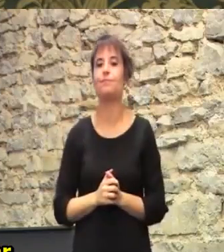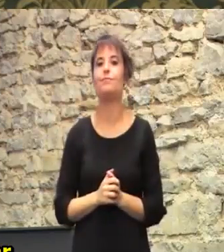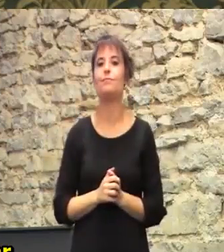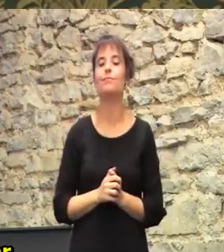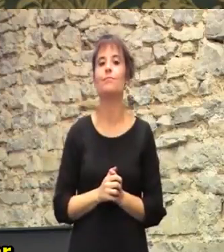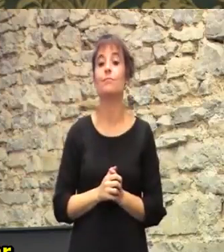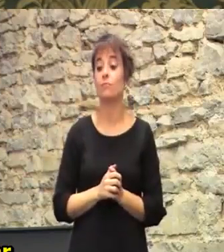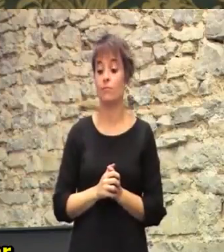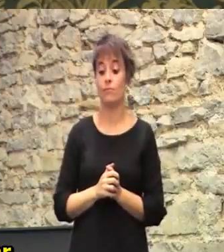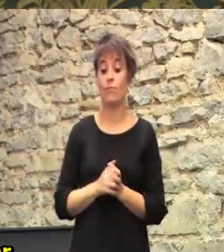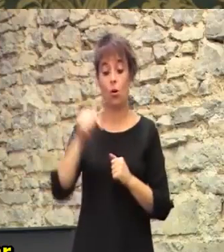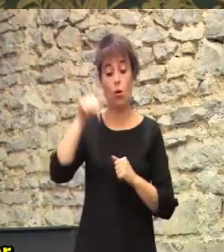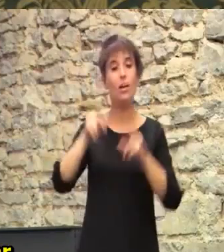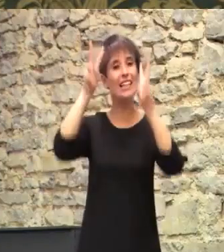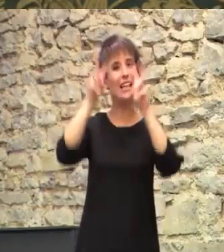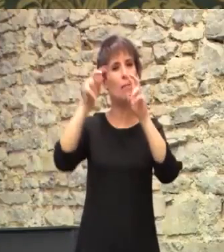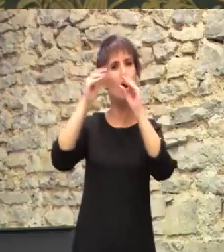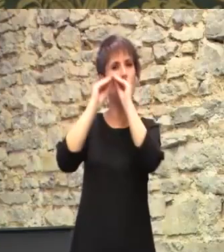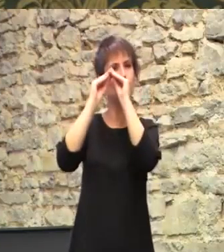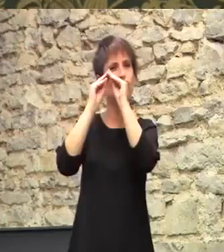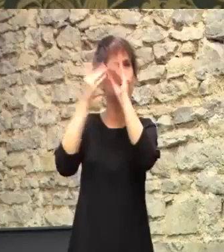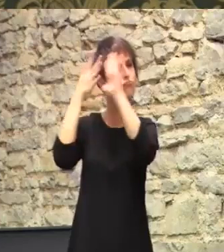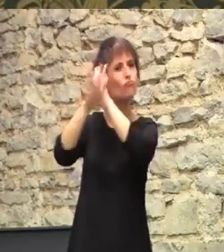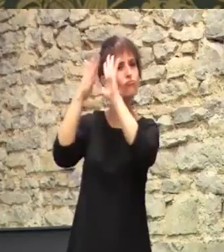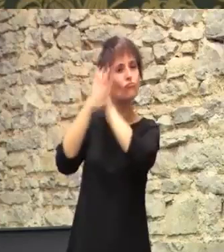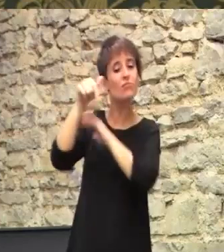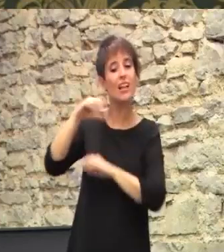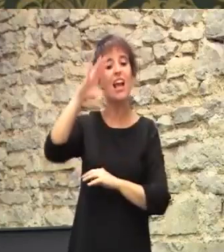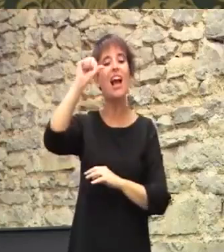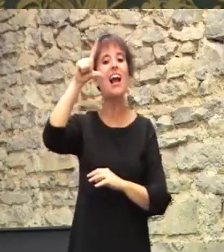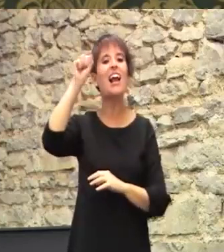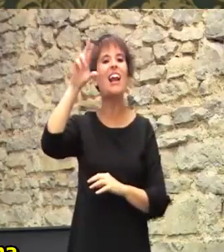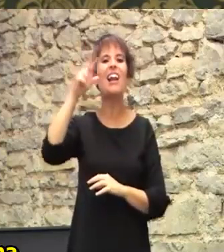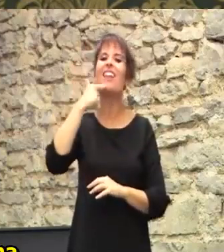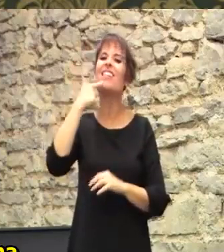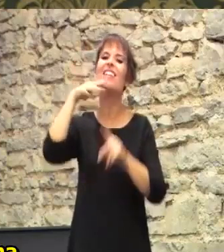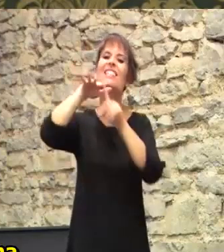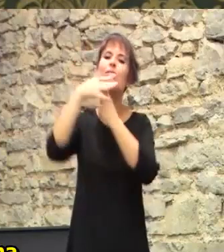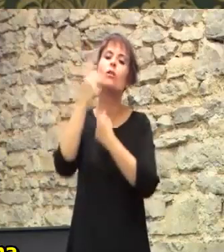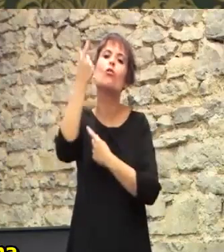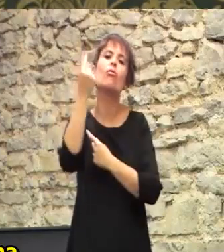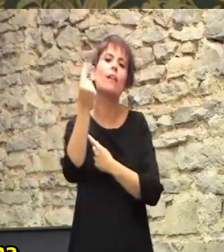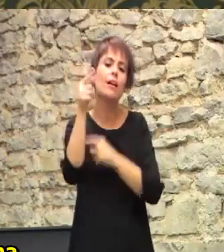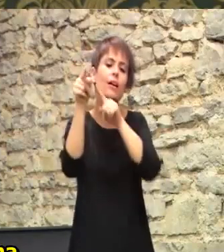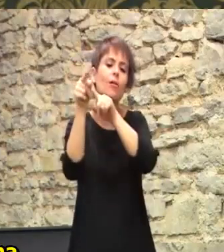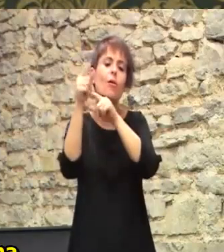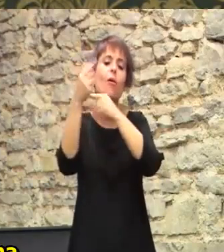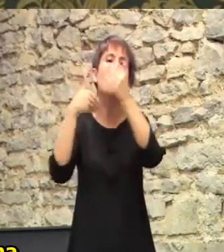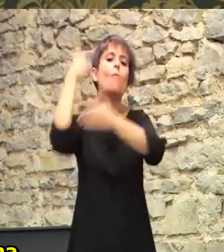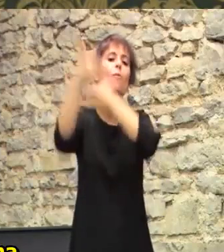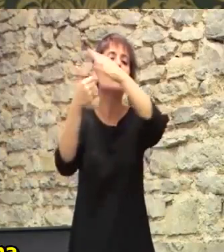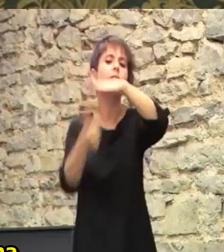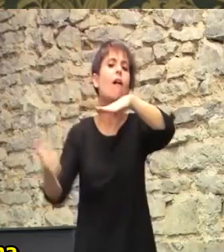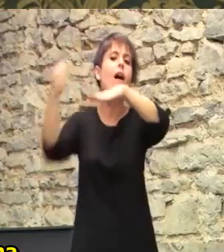respecto al tema que vamos a desarrollar clara coria ha denominado sexuación del dinero al proceso por el cual el patriarcado